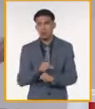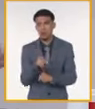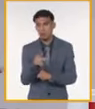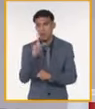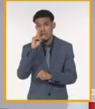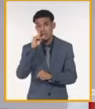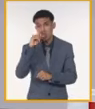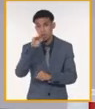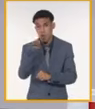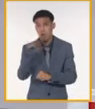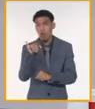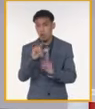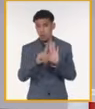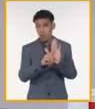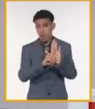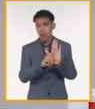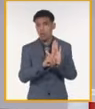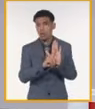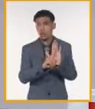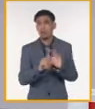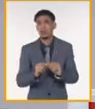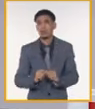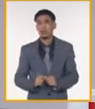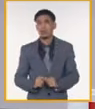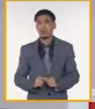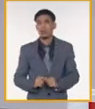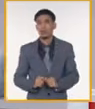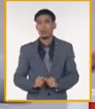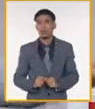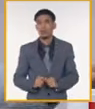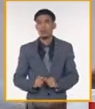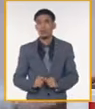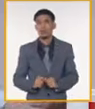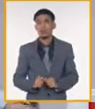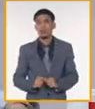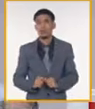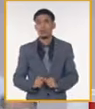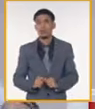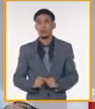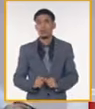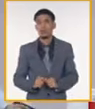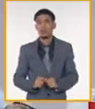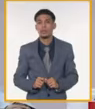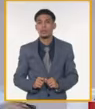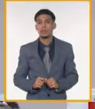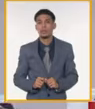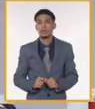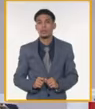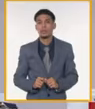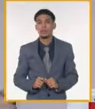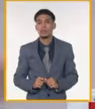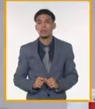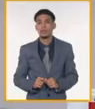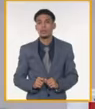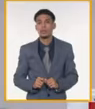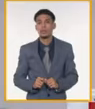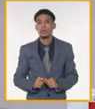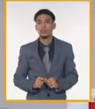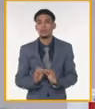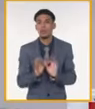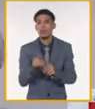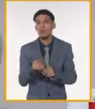eso lo que no no no está permitido ejercer en esa en esa es la misma la y y y al contrario lo que se hizo